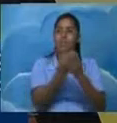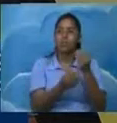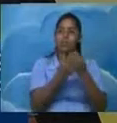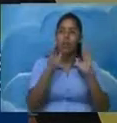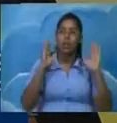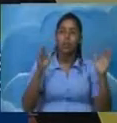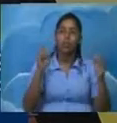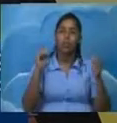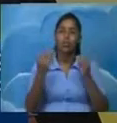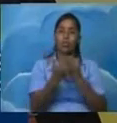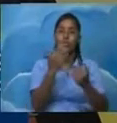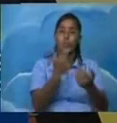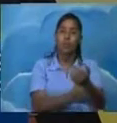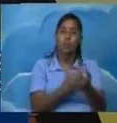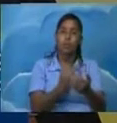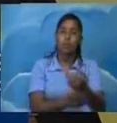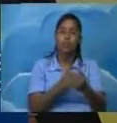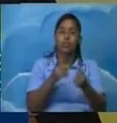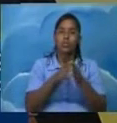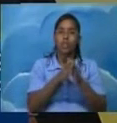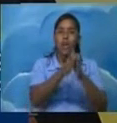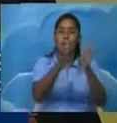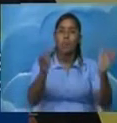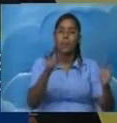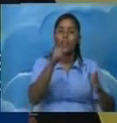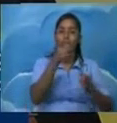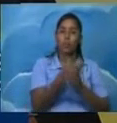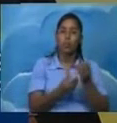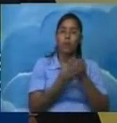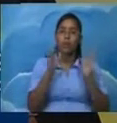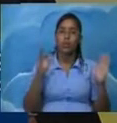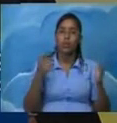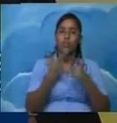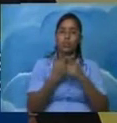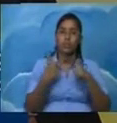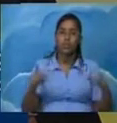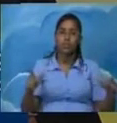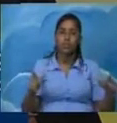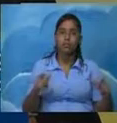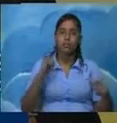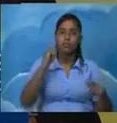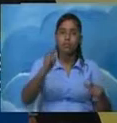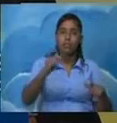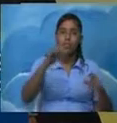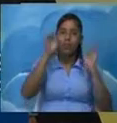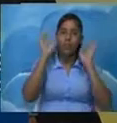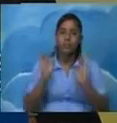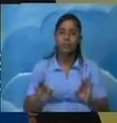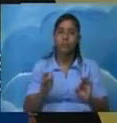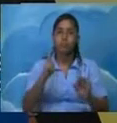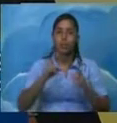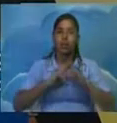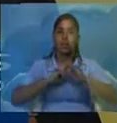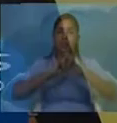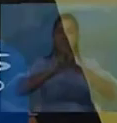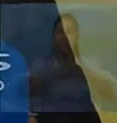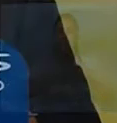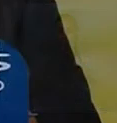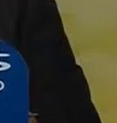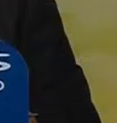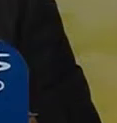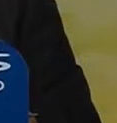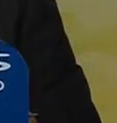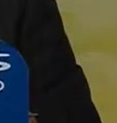hermano pobre, sino abrirás a él tu mano liberalmente y en efecto le prestarás lo